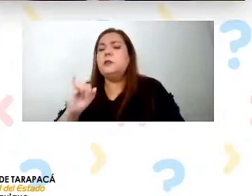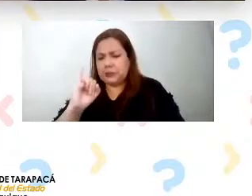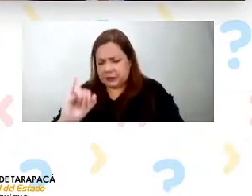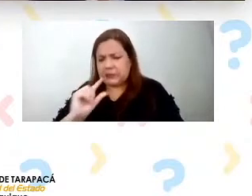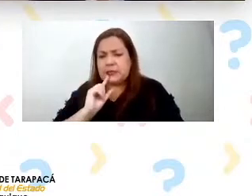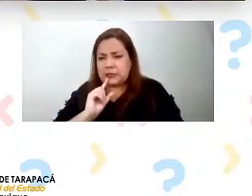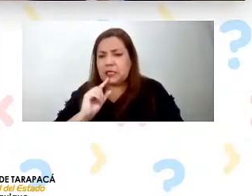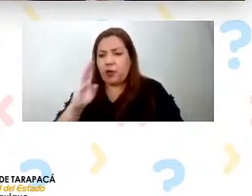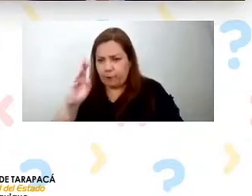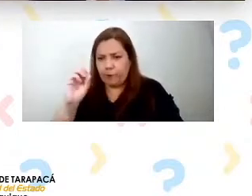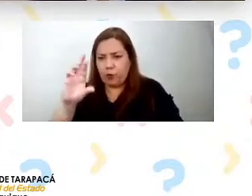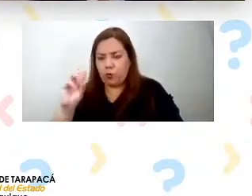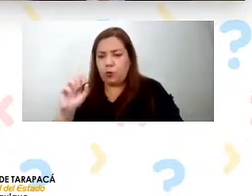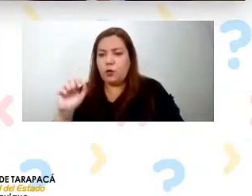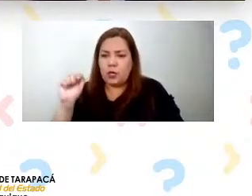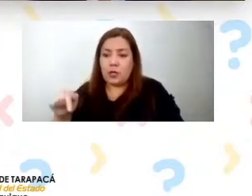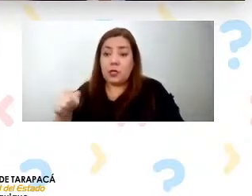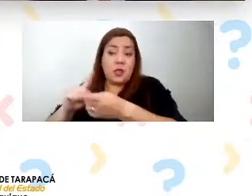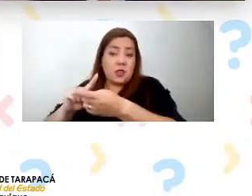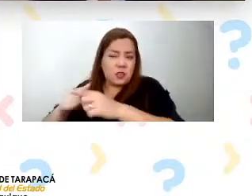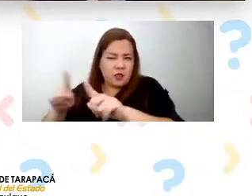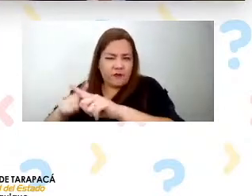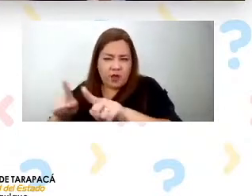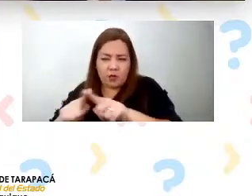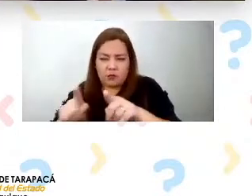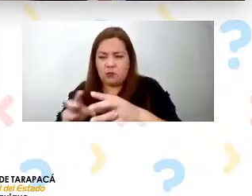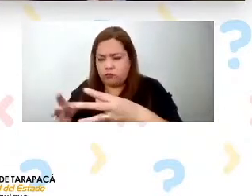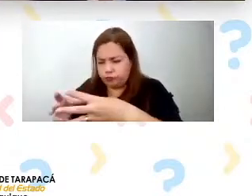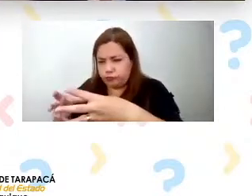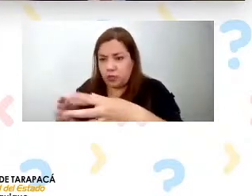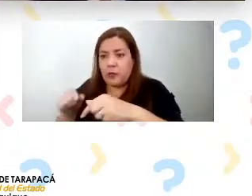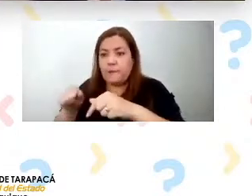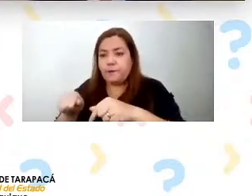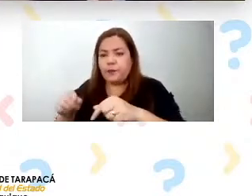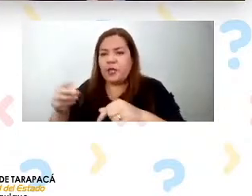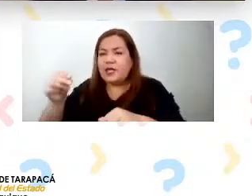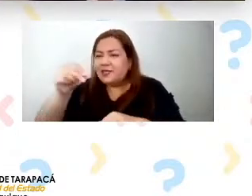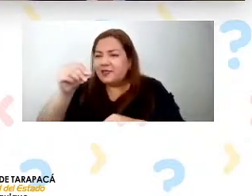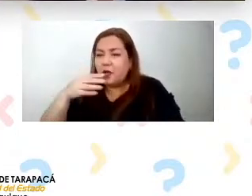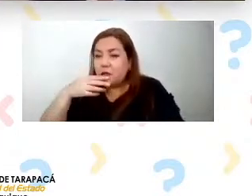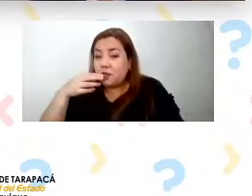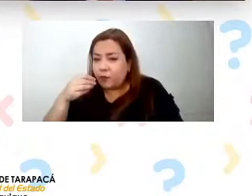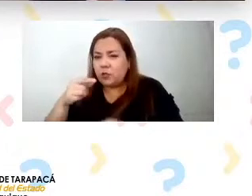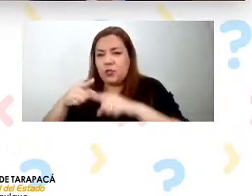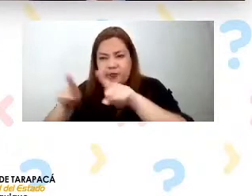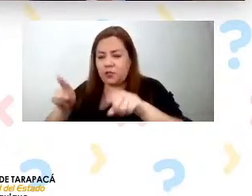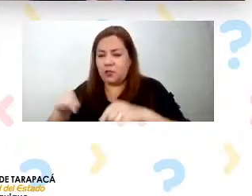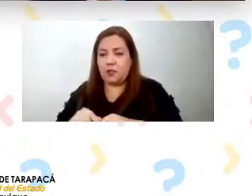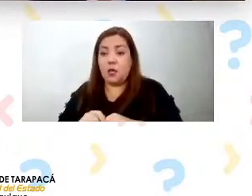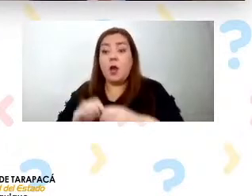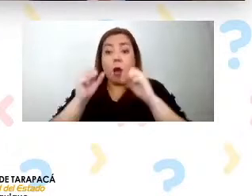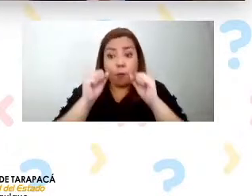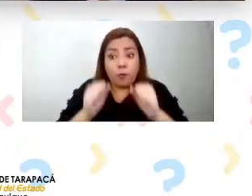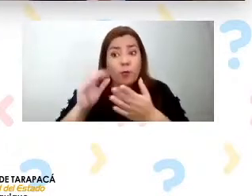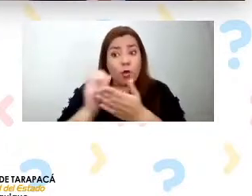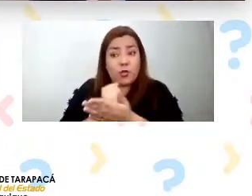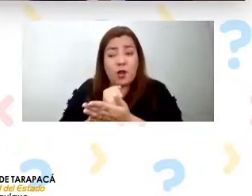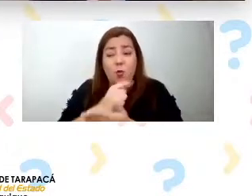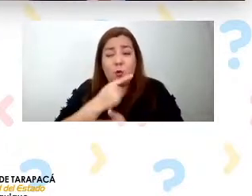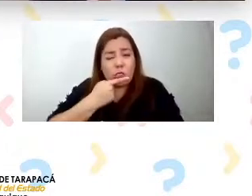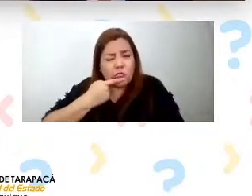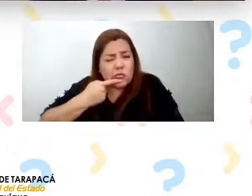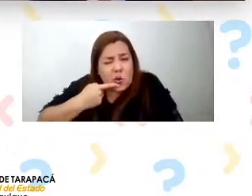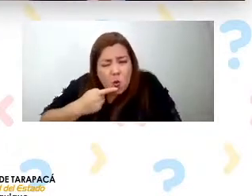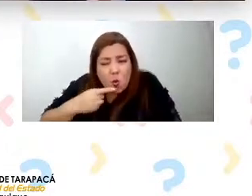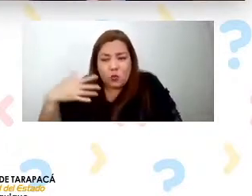hay bastante variabilidad en relación a la salinidad. Podemos encontrar aguas muy dulces y aguas,